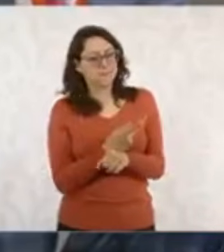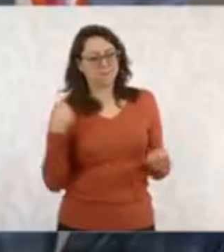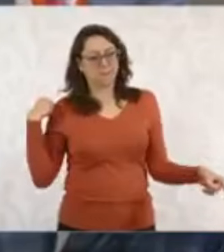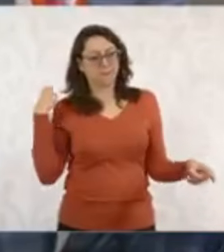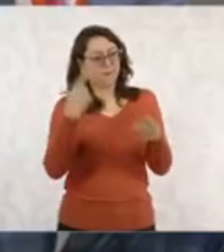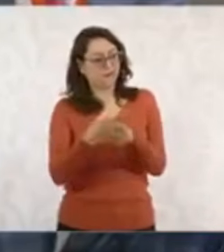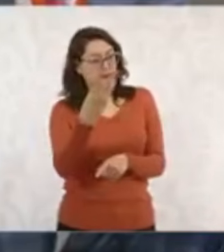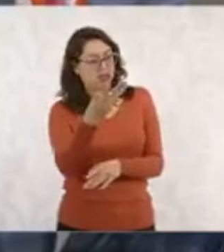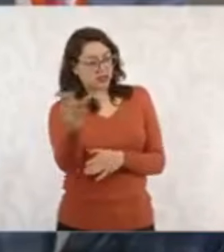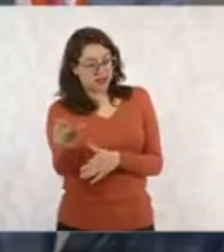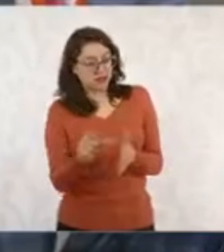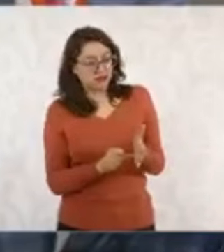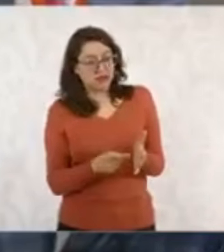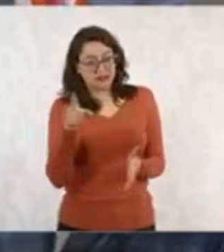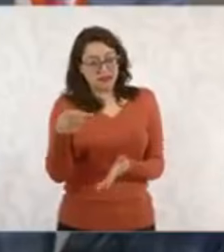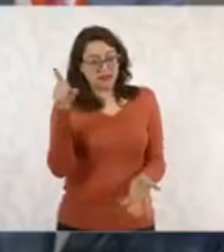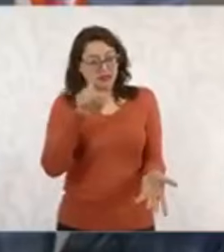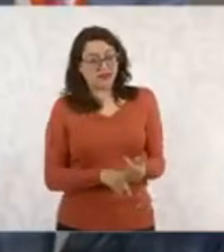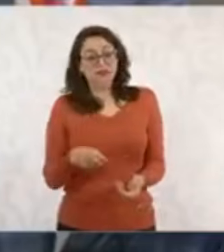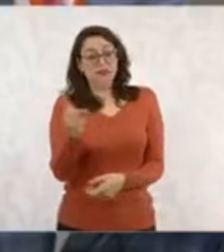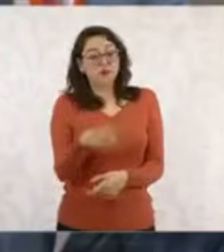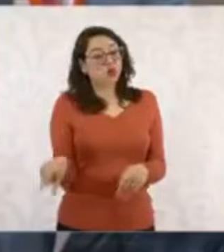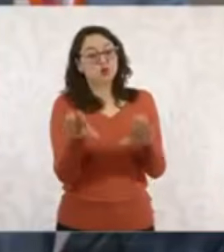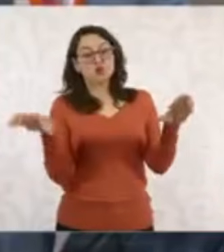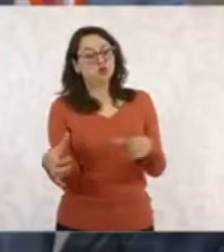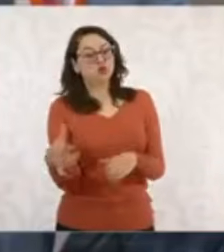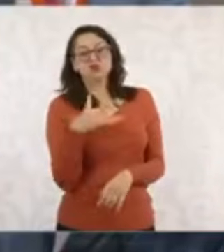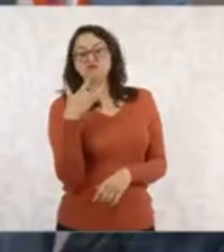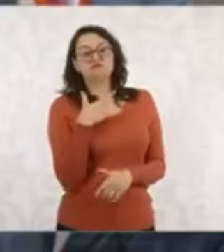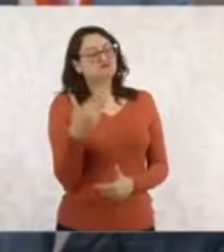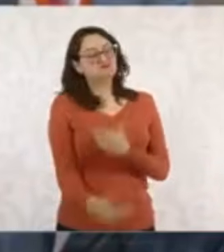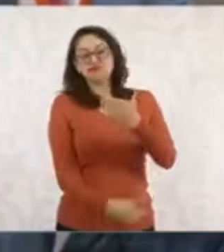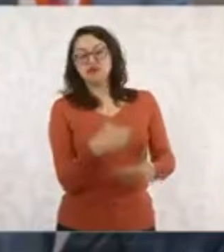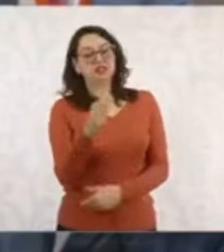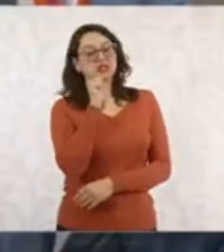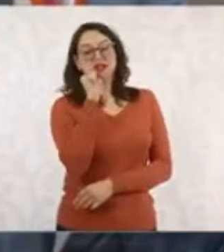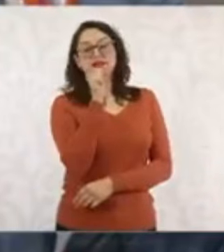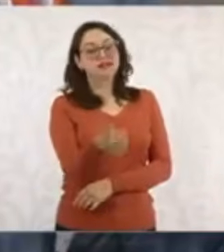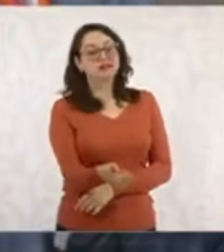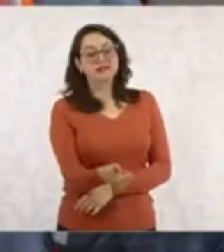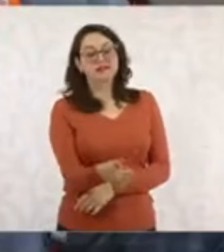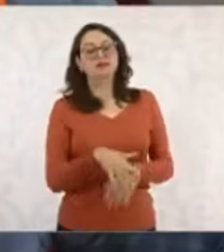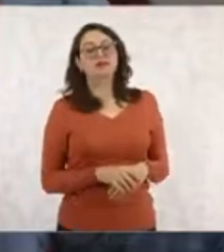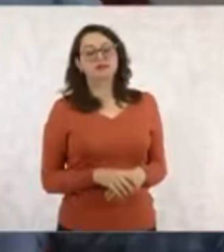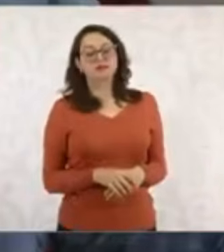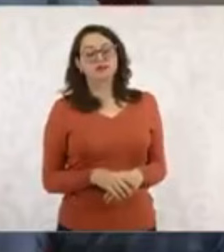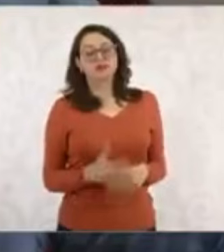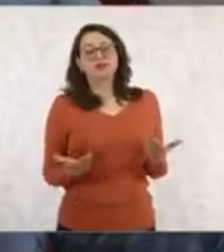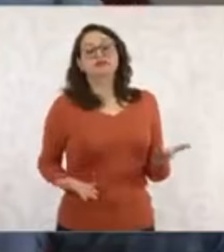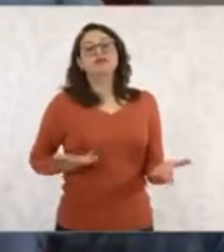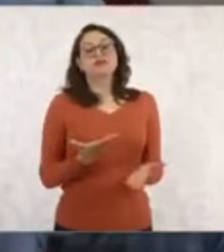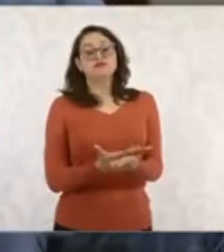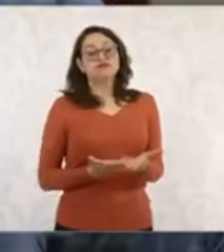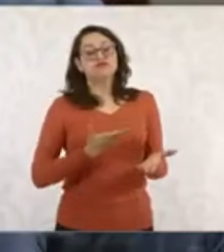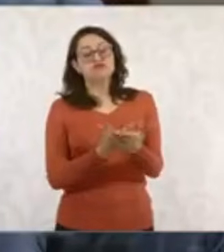3 meses y en la comunidad sienten que no hay avances reales y han rechazado, de hecho,